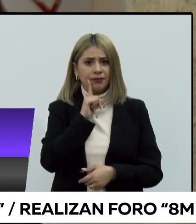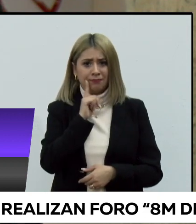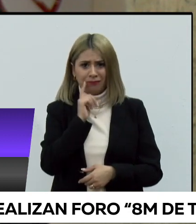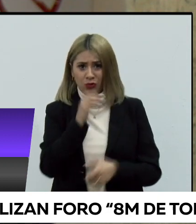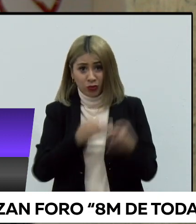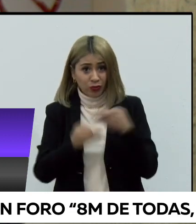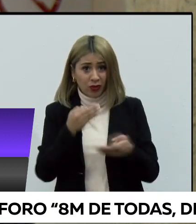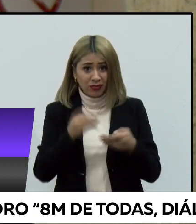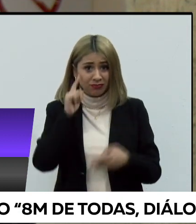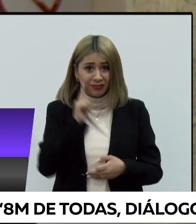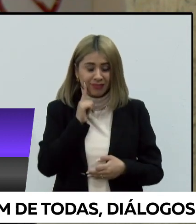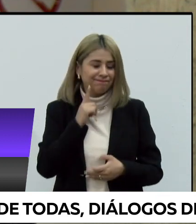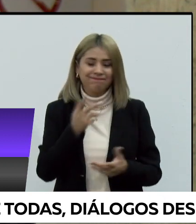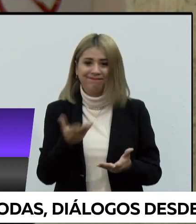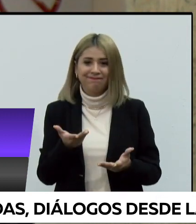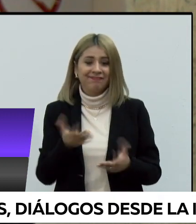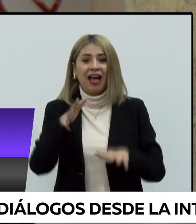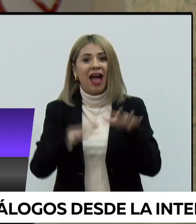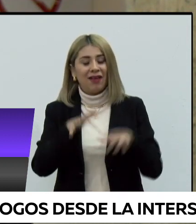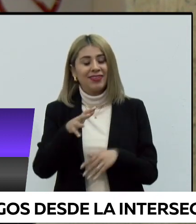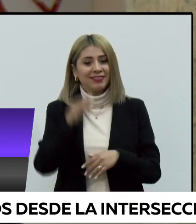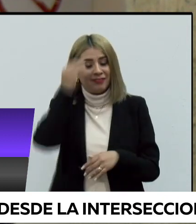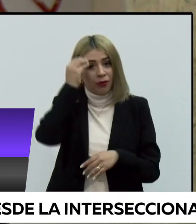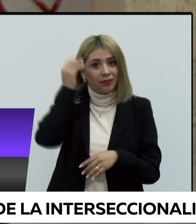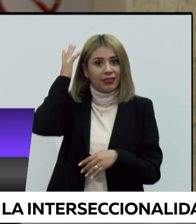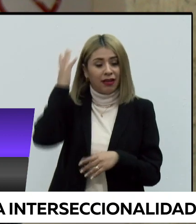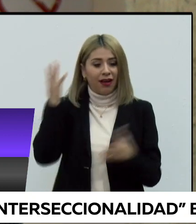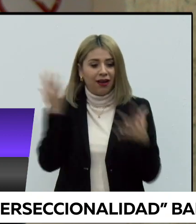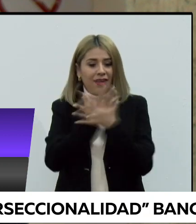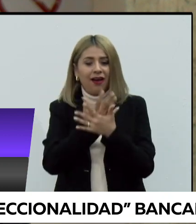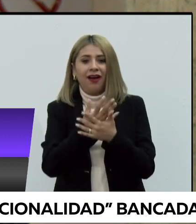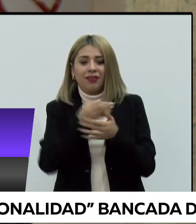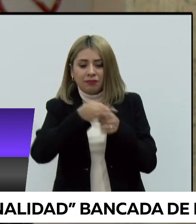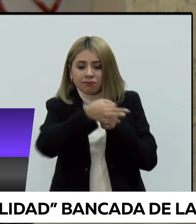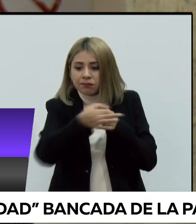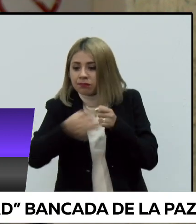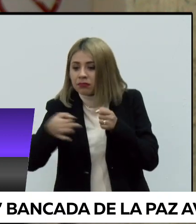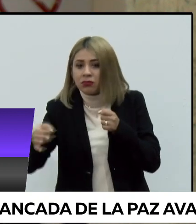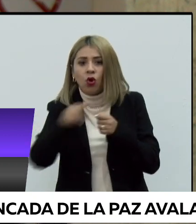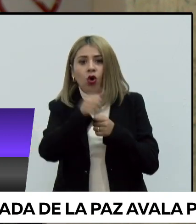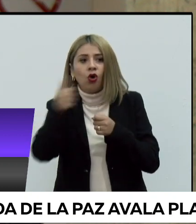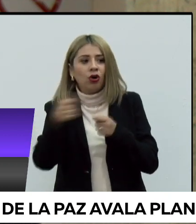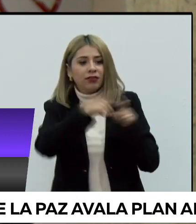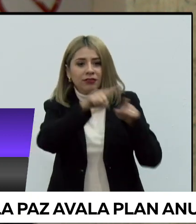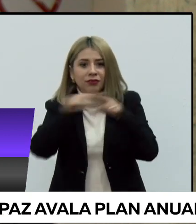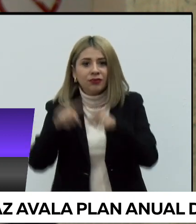de todas, porque muchas veces nos olvidamos o no vemos los problemas desde la diversidad que somos.